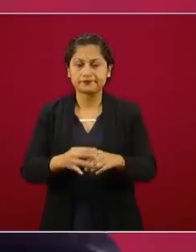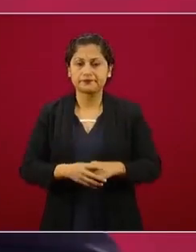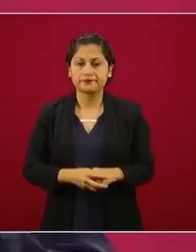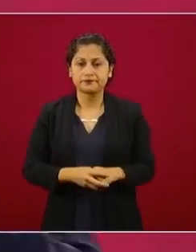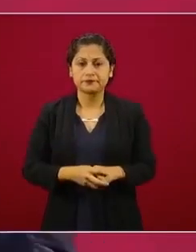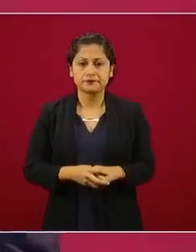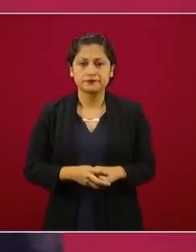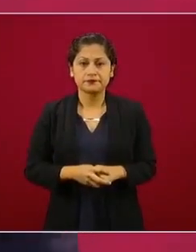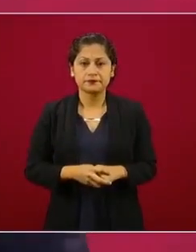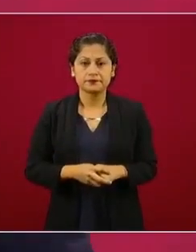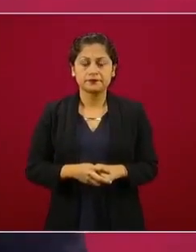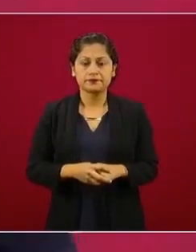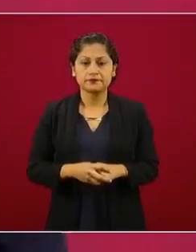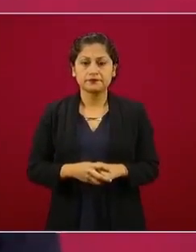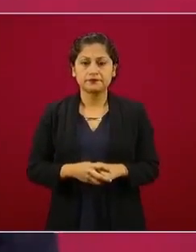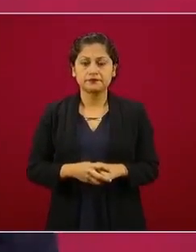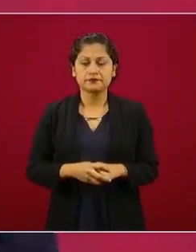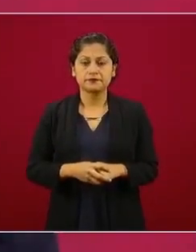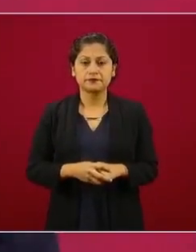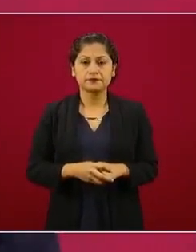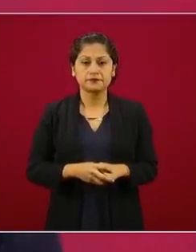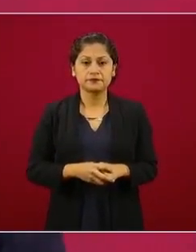haciendo